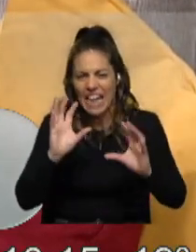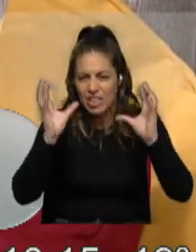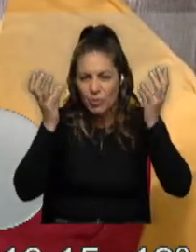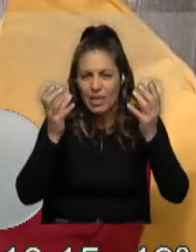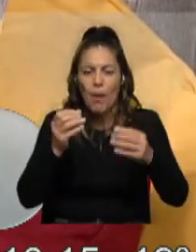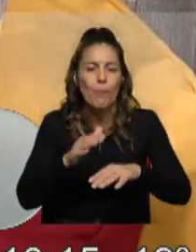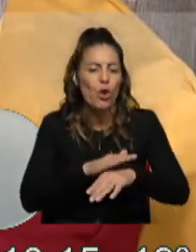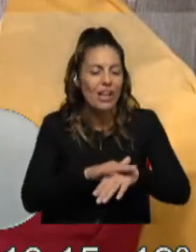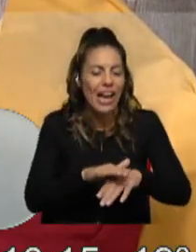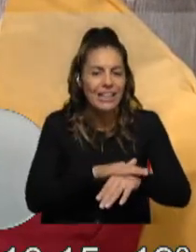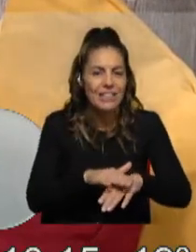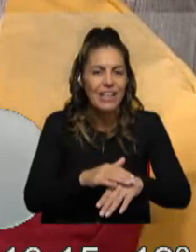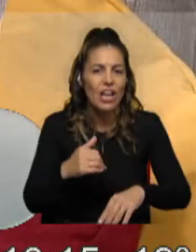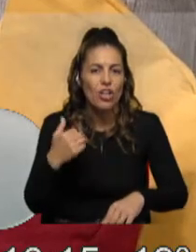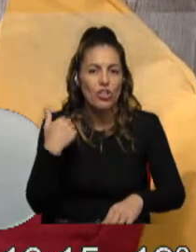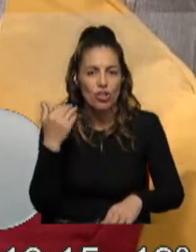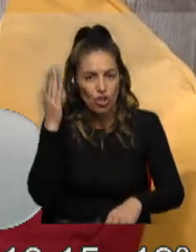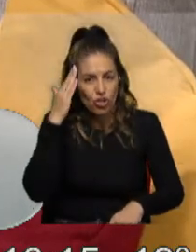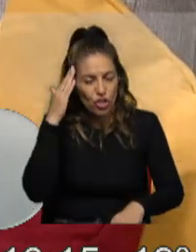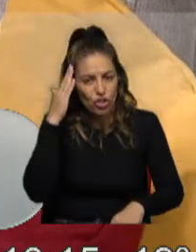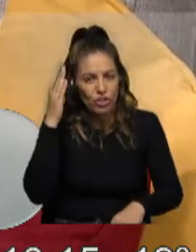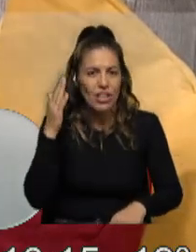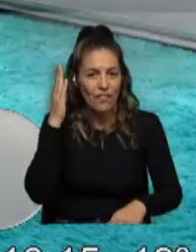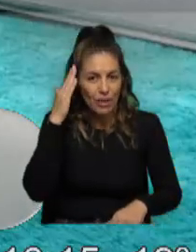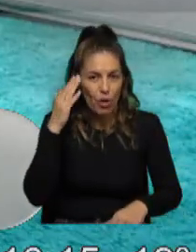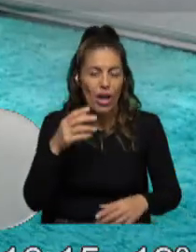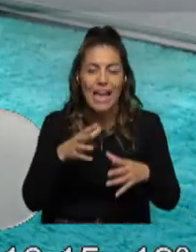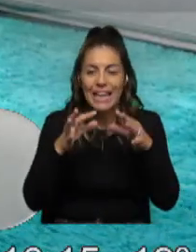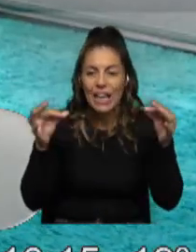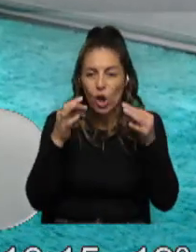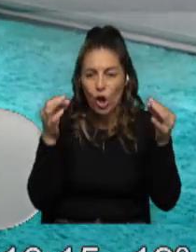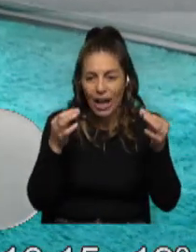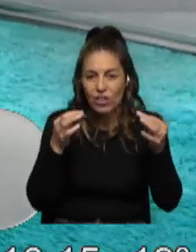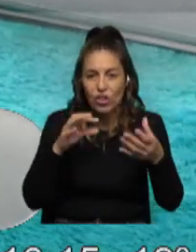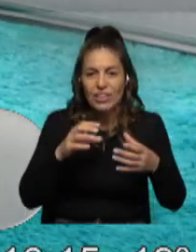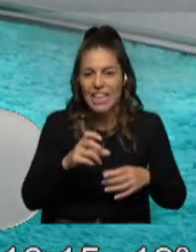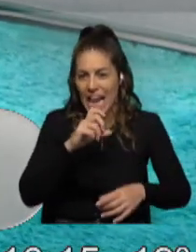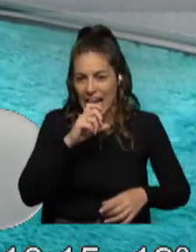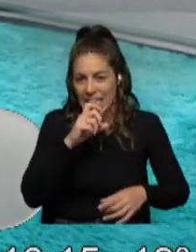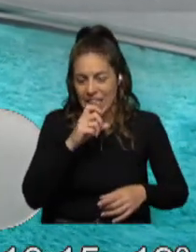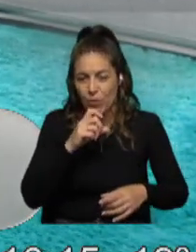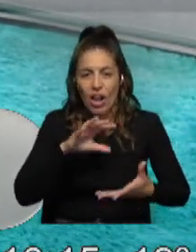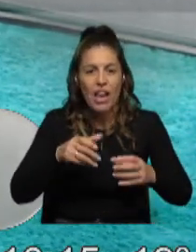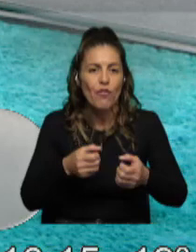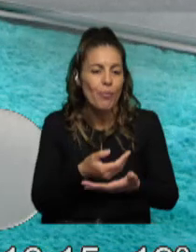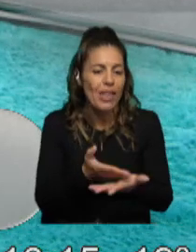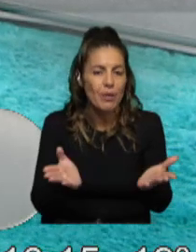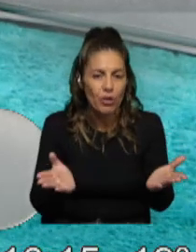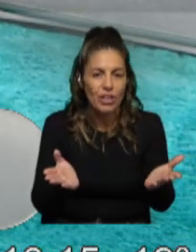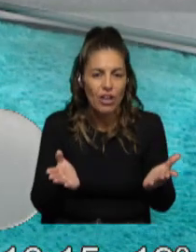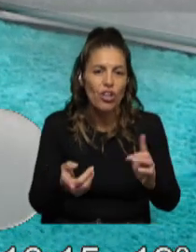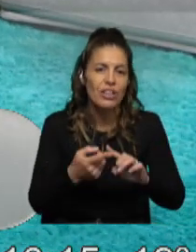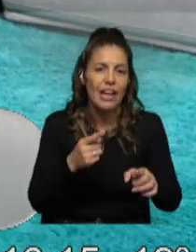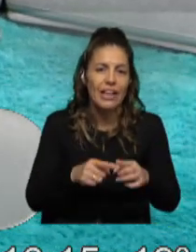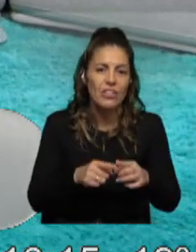sabemos que los gatos tienen agresividades ofensiva y defensiva, y la forma de manifestarlo, la forma de demostrarlo, también va con posturas. Todos sabemos más o menos que si